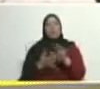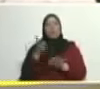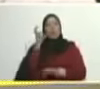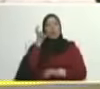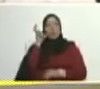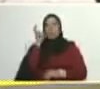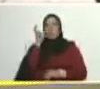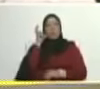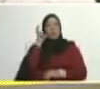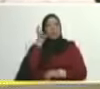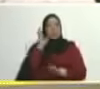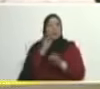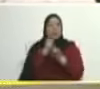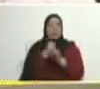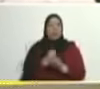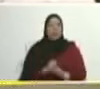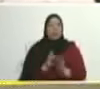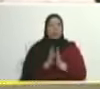Un refuerzo. Bien.